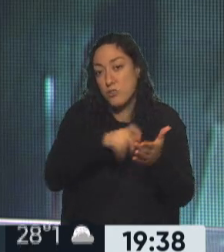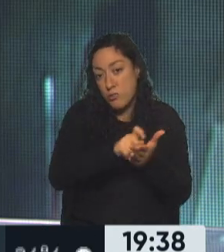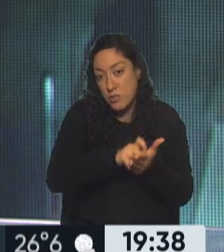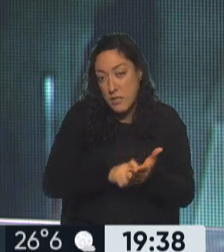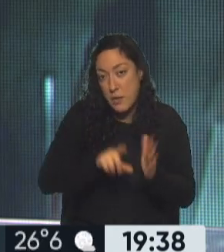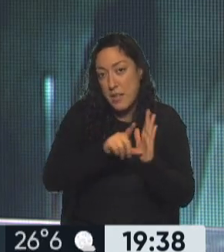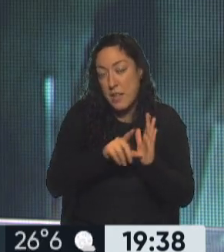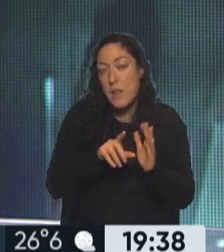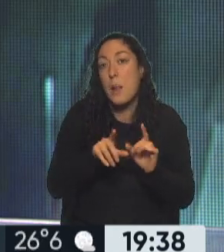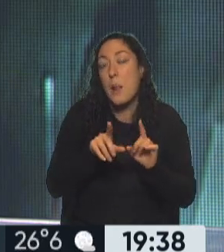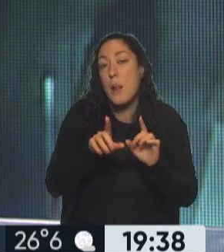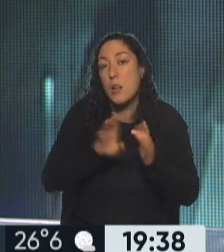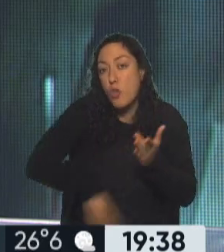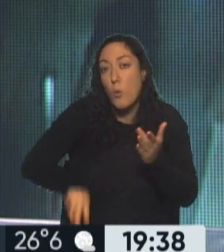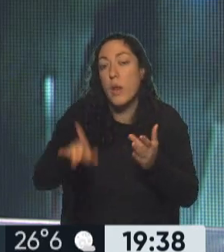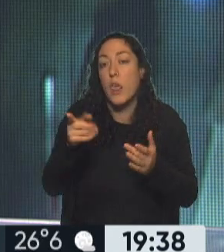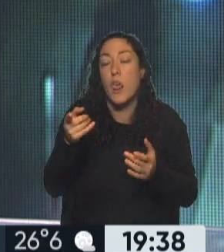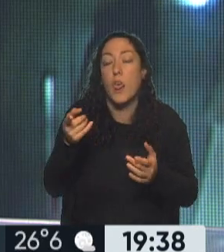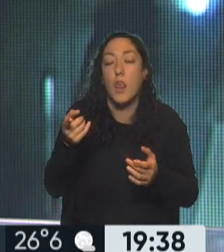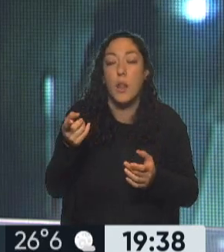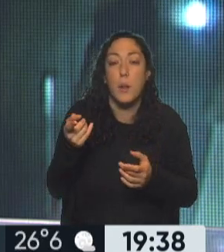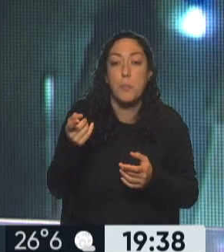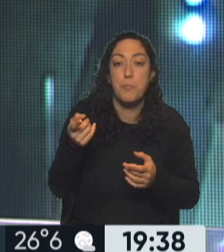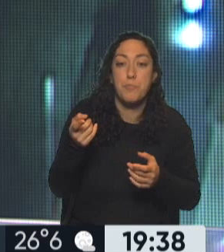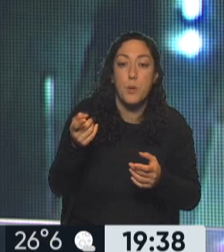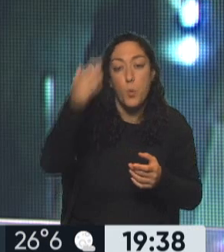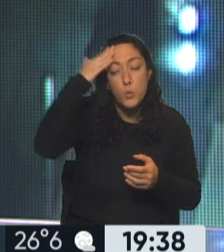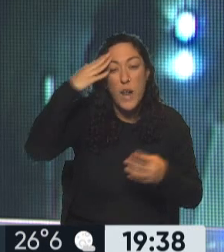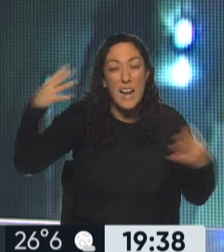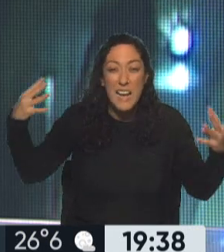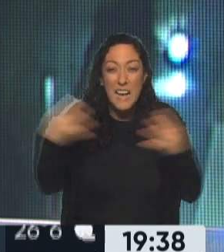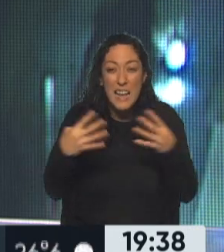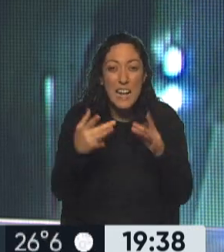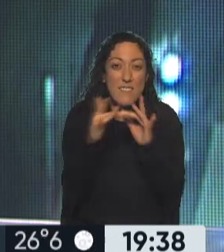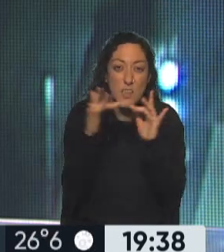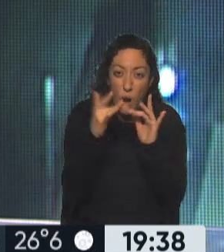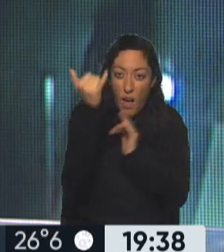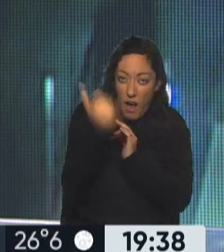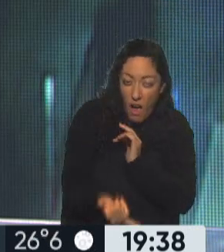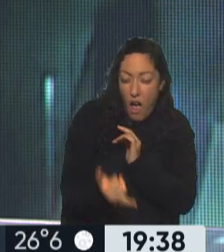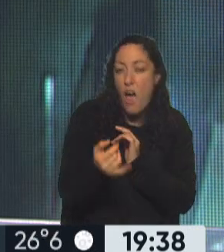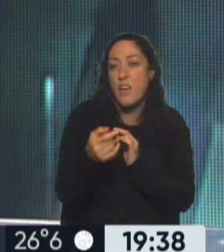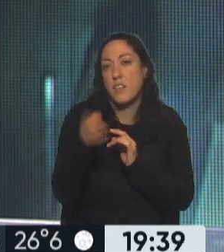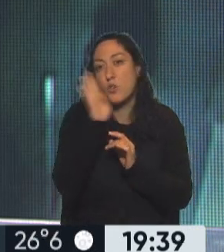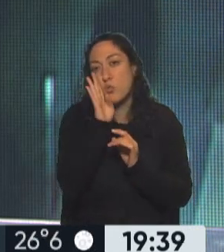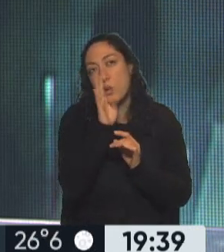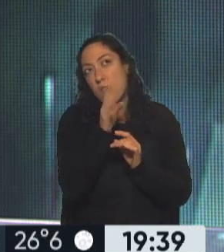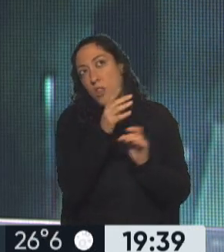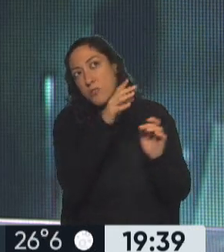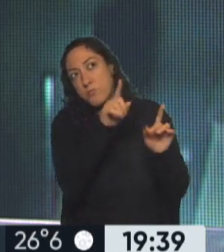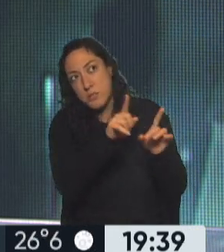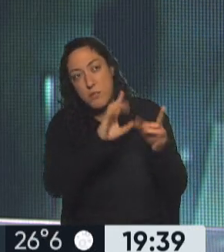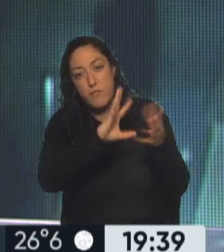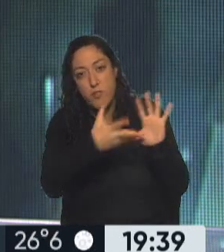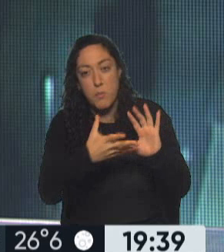artículo, que tiene que ver con cómo hay una guerra cultural en Internet que también viene muy de Estados Unidos, pero que llega a América Latina,